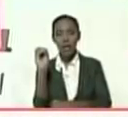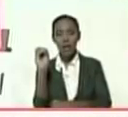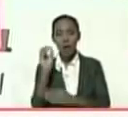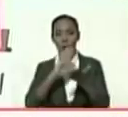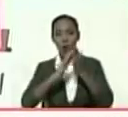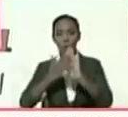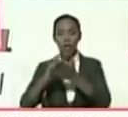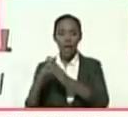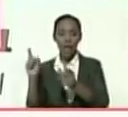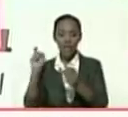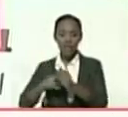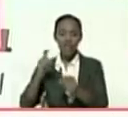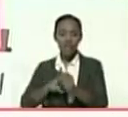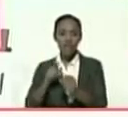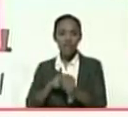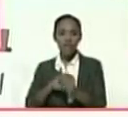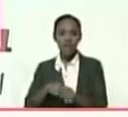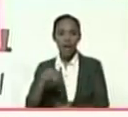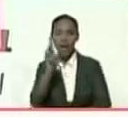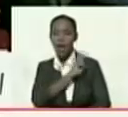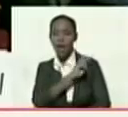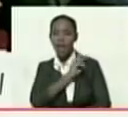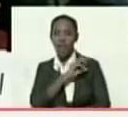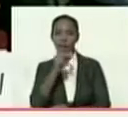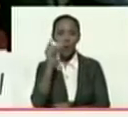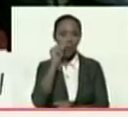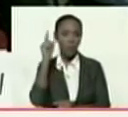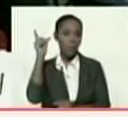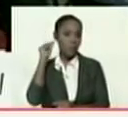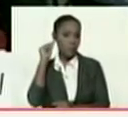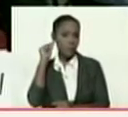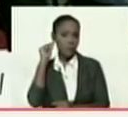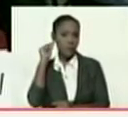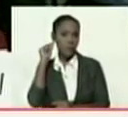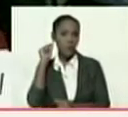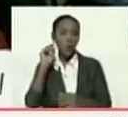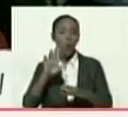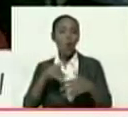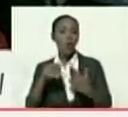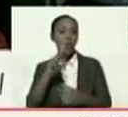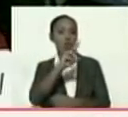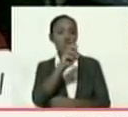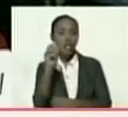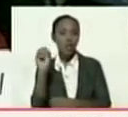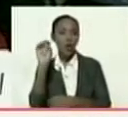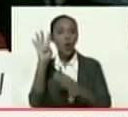comunidades registradas con jefe o jefa, cuando tenemos